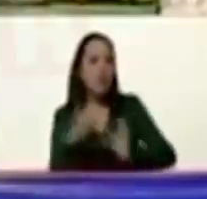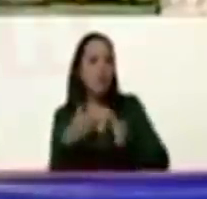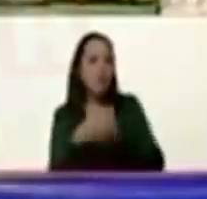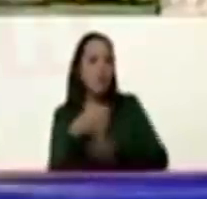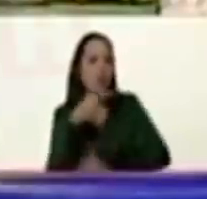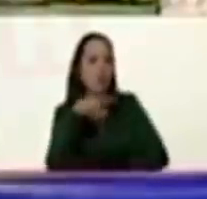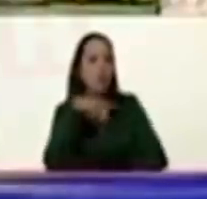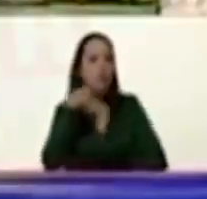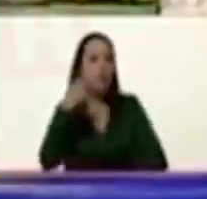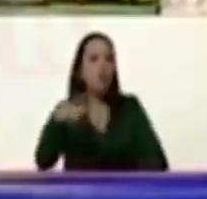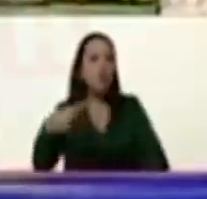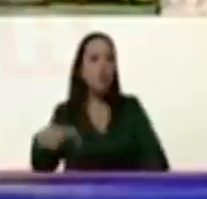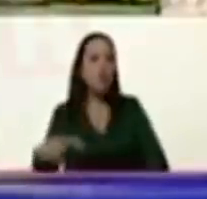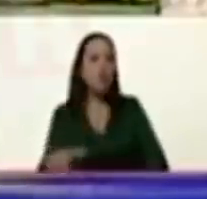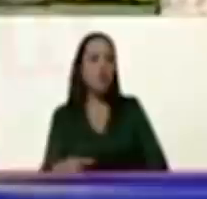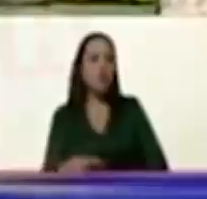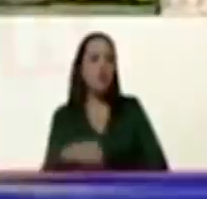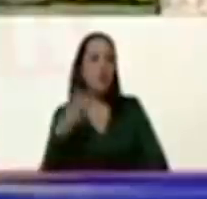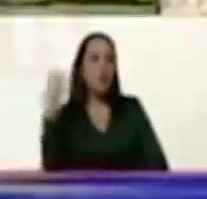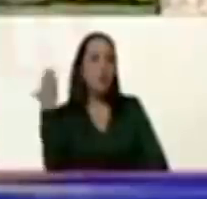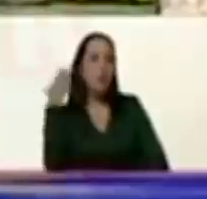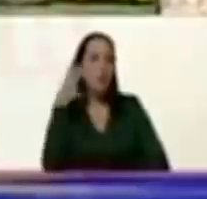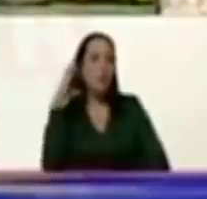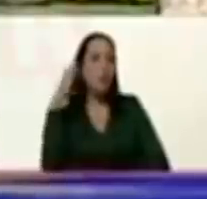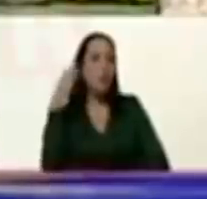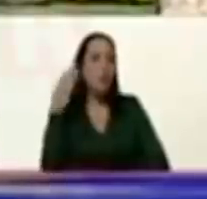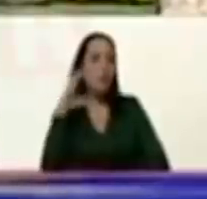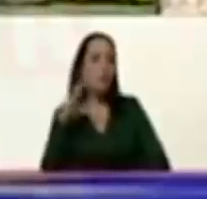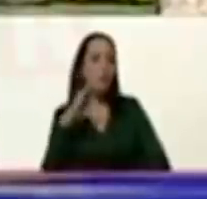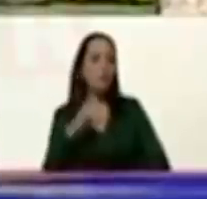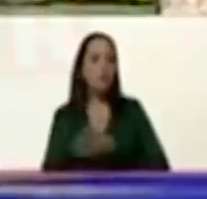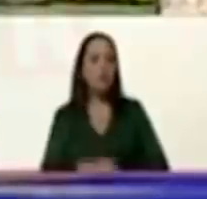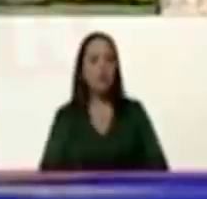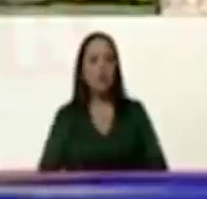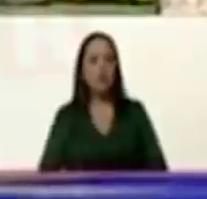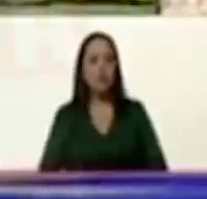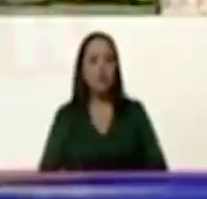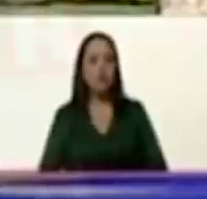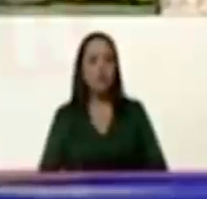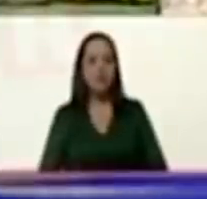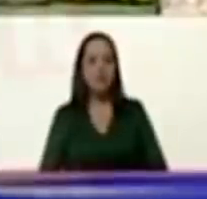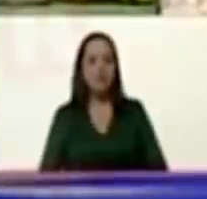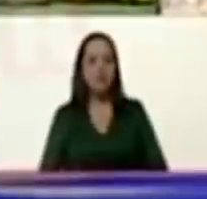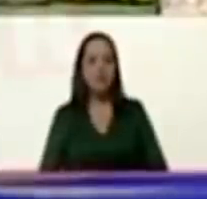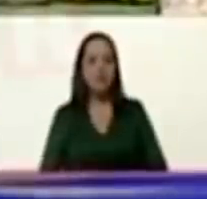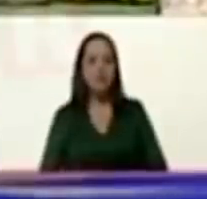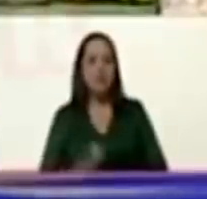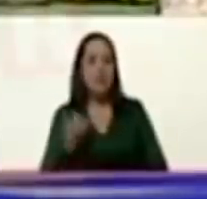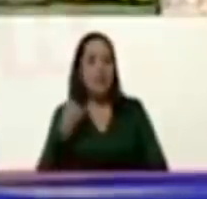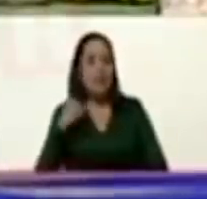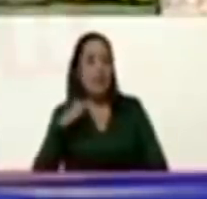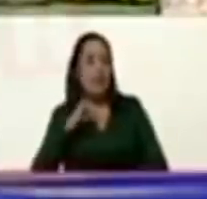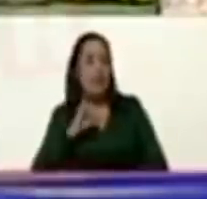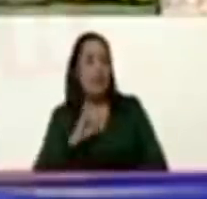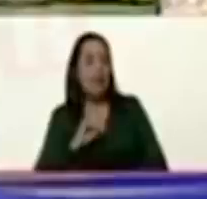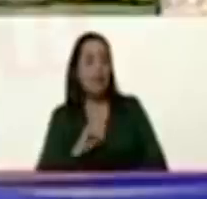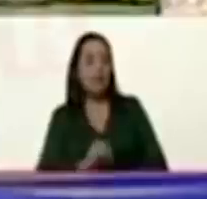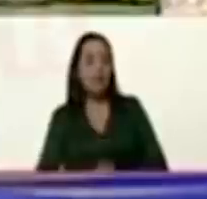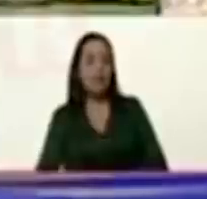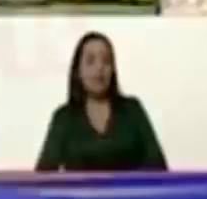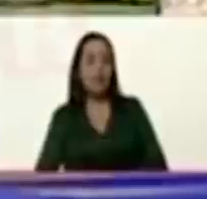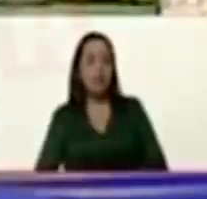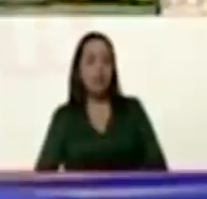insistió y señaló que el 56.3 por ciento de los españoles dicen que el presidente legítimo de venezuela es